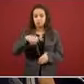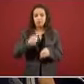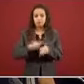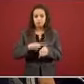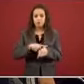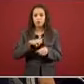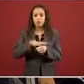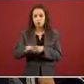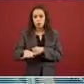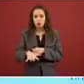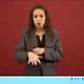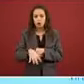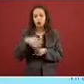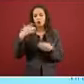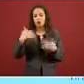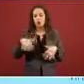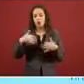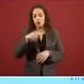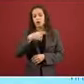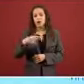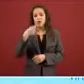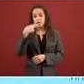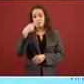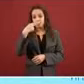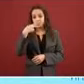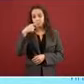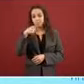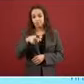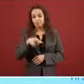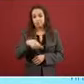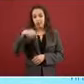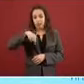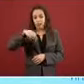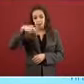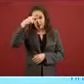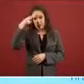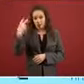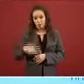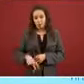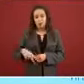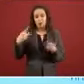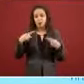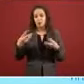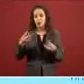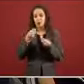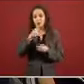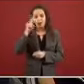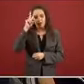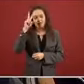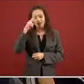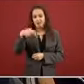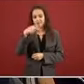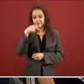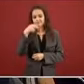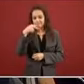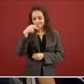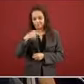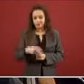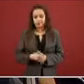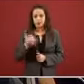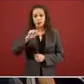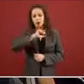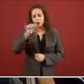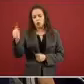el tabaquismo, una de las adicciones más frecuentes en México, y otros eventos, otras condiciones de